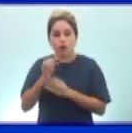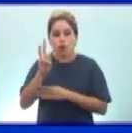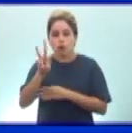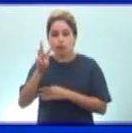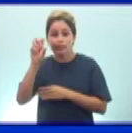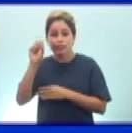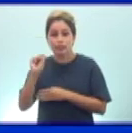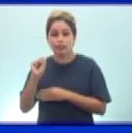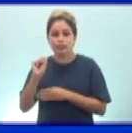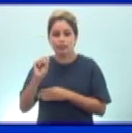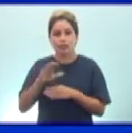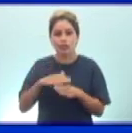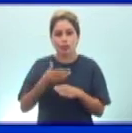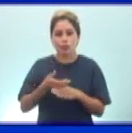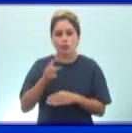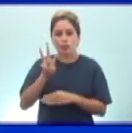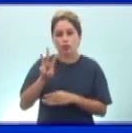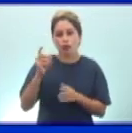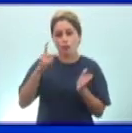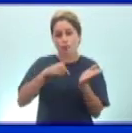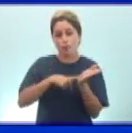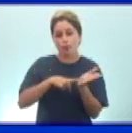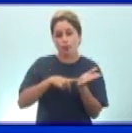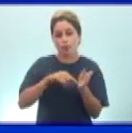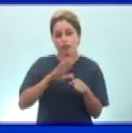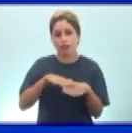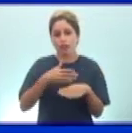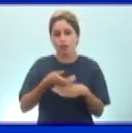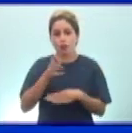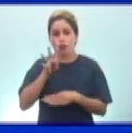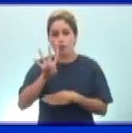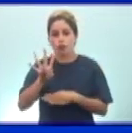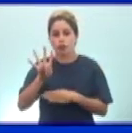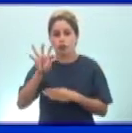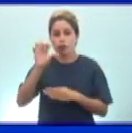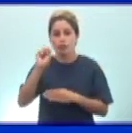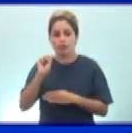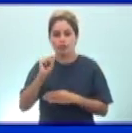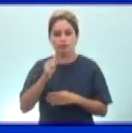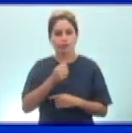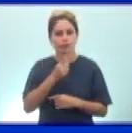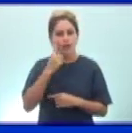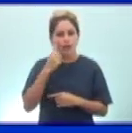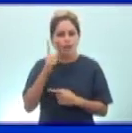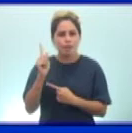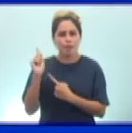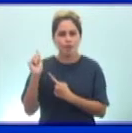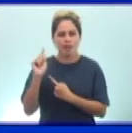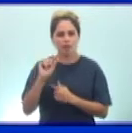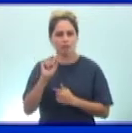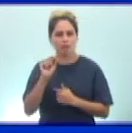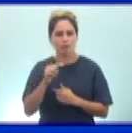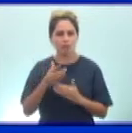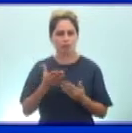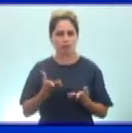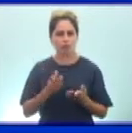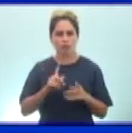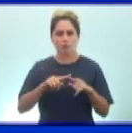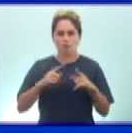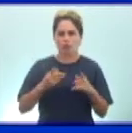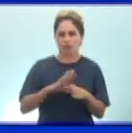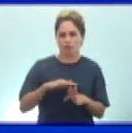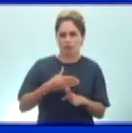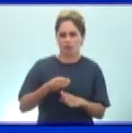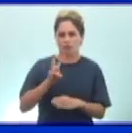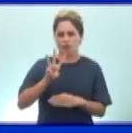después serían los 3P, después serían los 4S. Y quiero que observen, ustedes se preguntarán por qué después del 3P